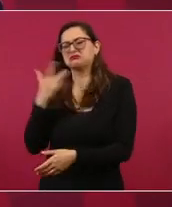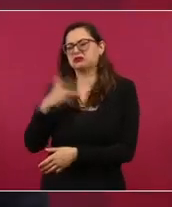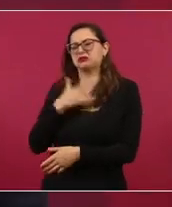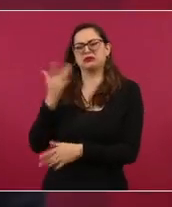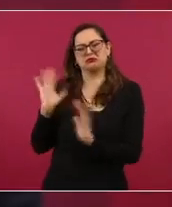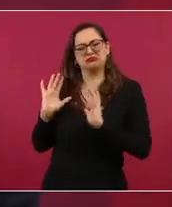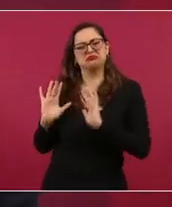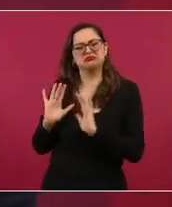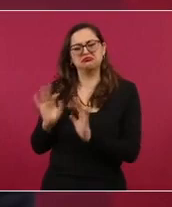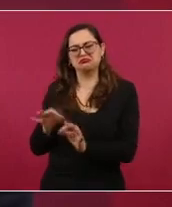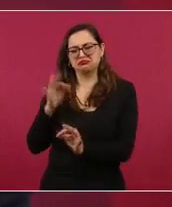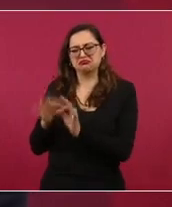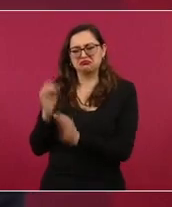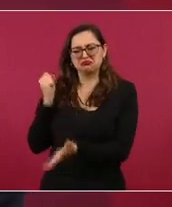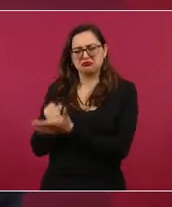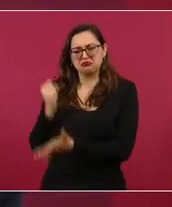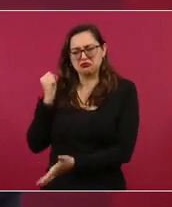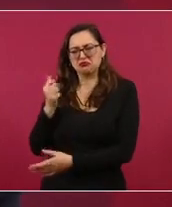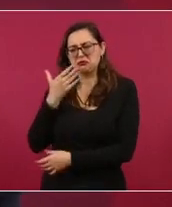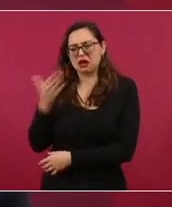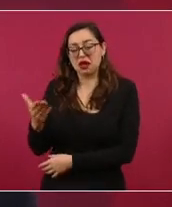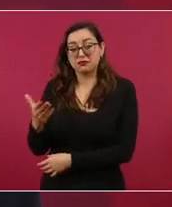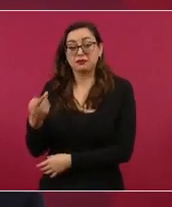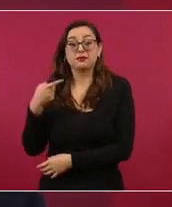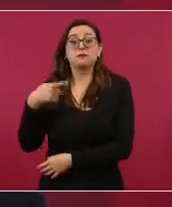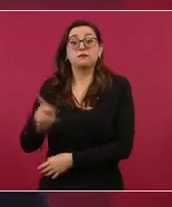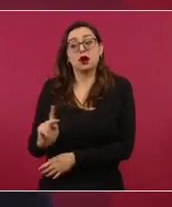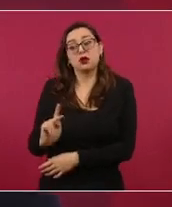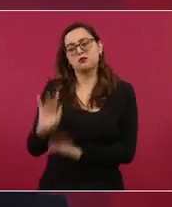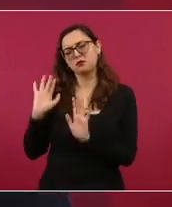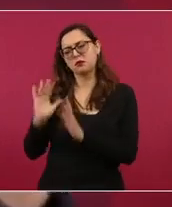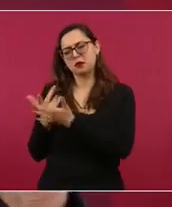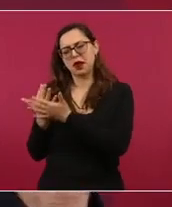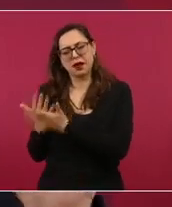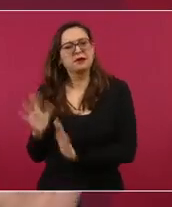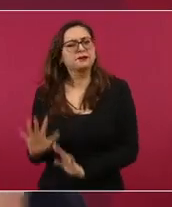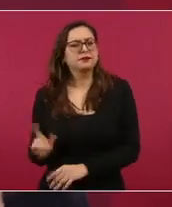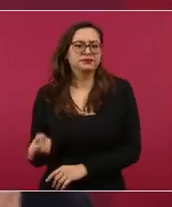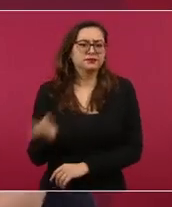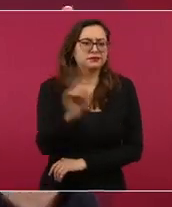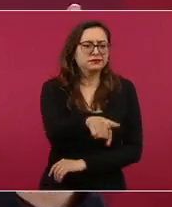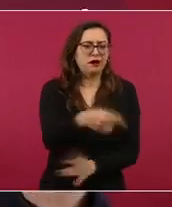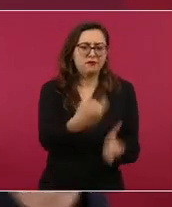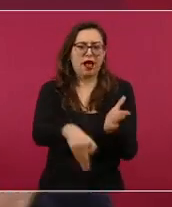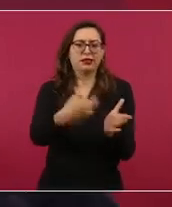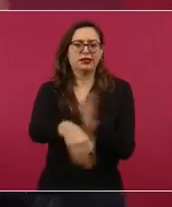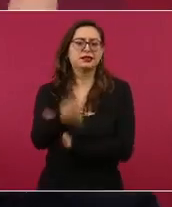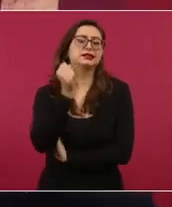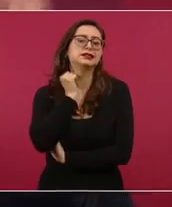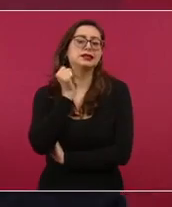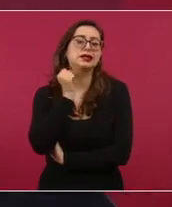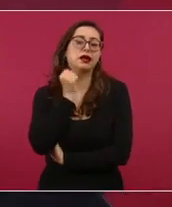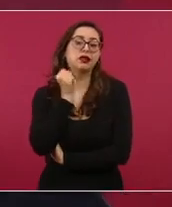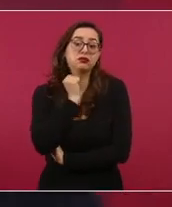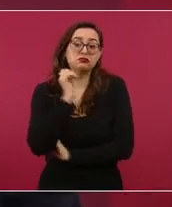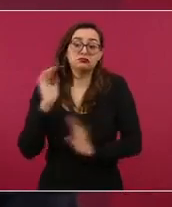Todavía falta que el Senado apruebe. También ahí puede pasar de que digan no,